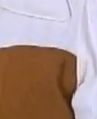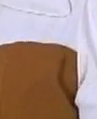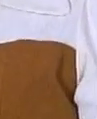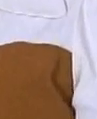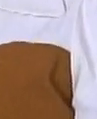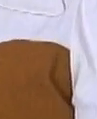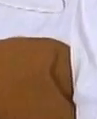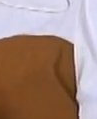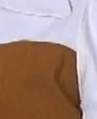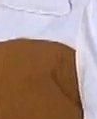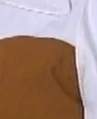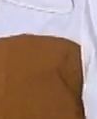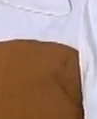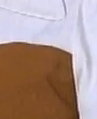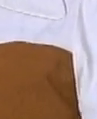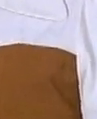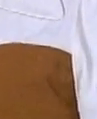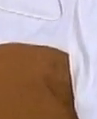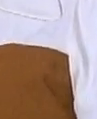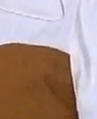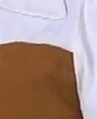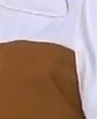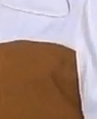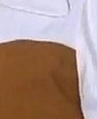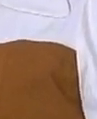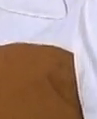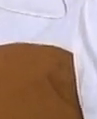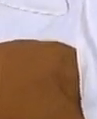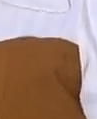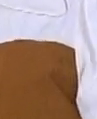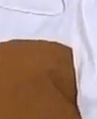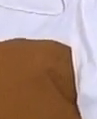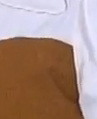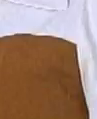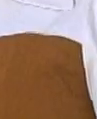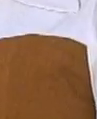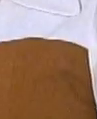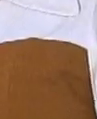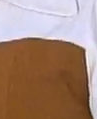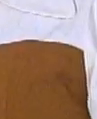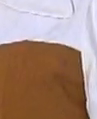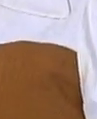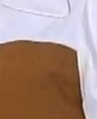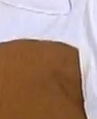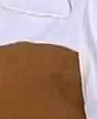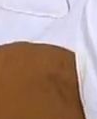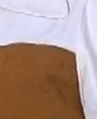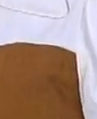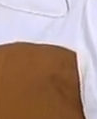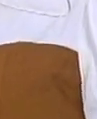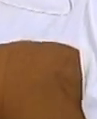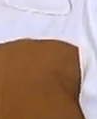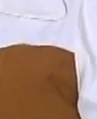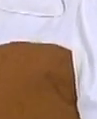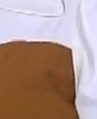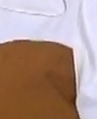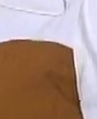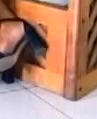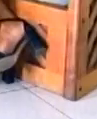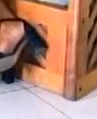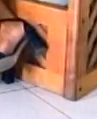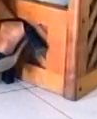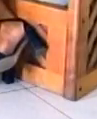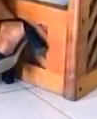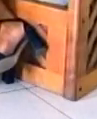conversar con una periodista, colega en esta hermosa profesión, que además se caracteriza por ser ensayista, crónica,